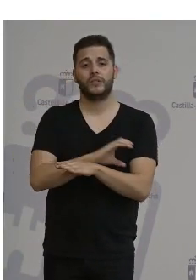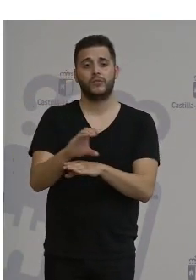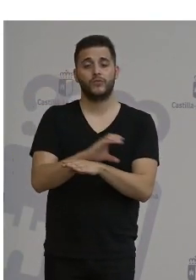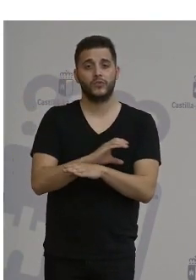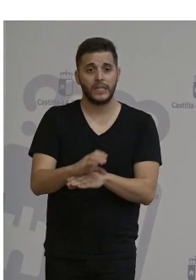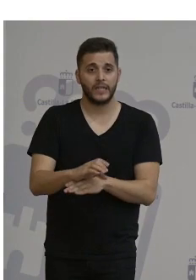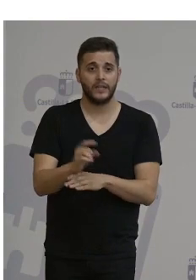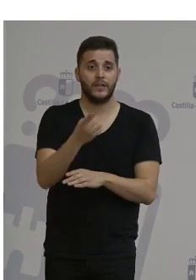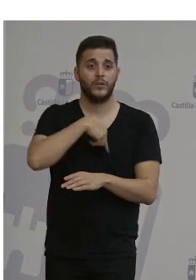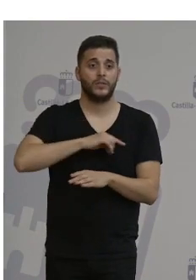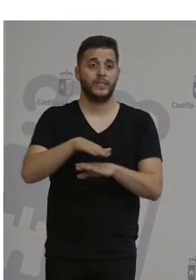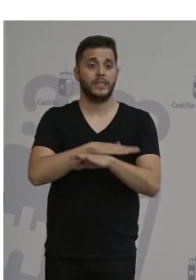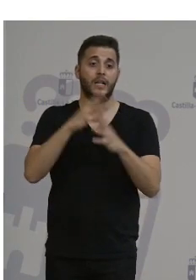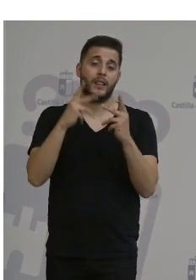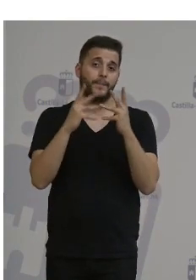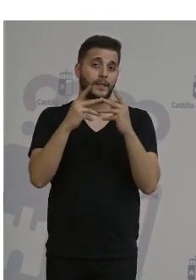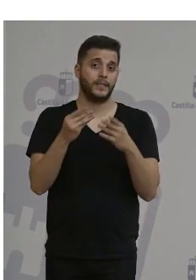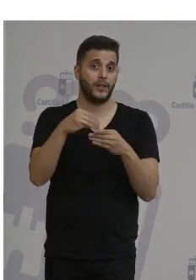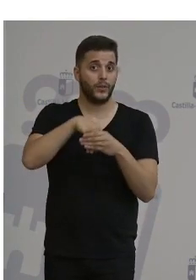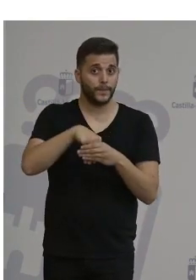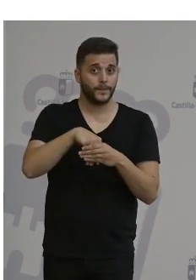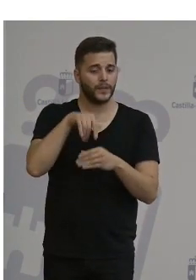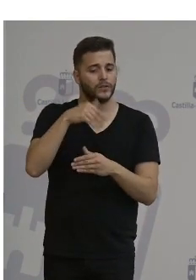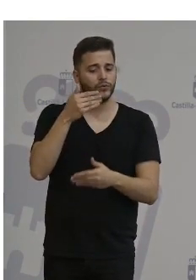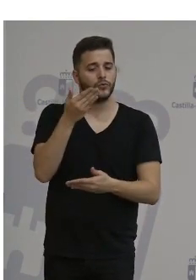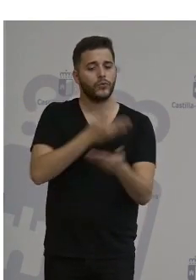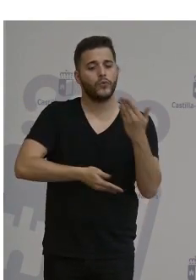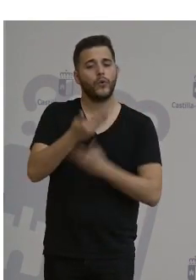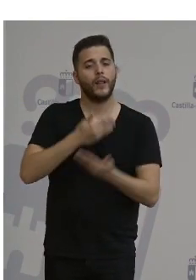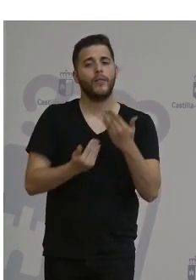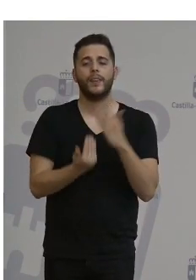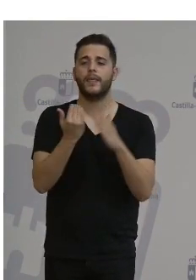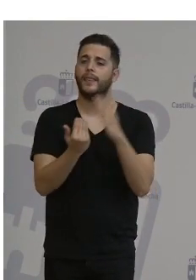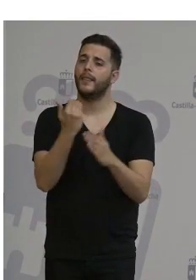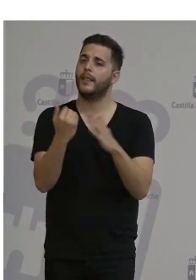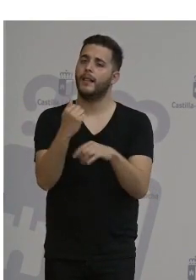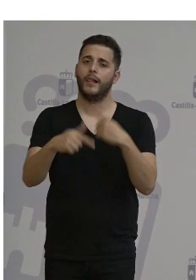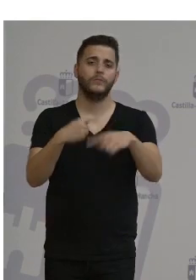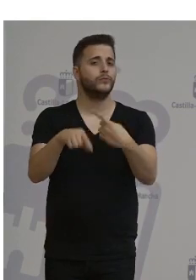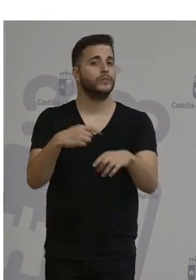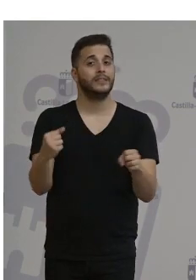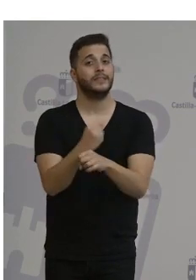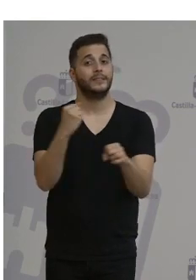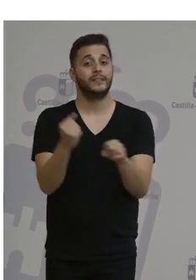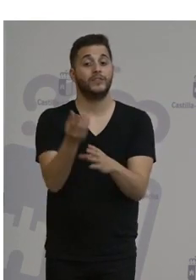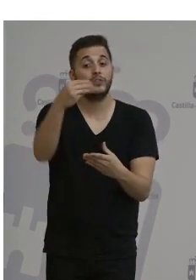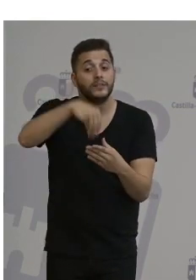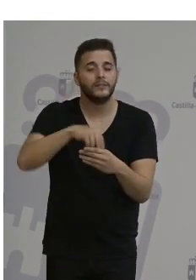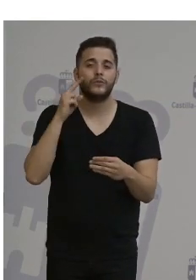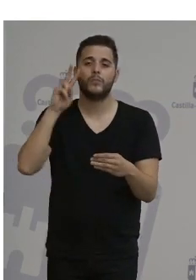de nuestra Administración, colaboran cada día en los trabajos que se han materializado en este reconocimiento.